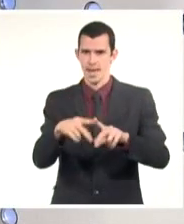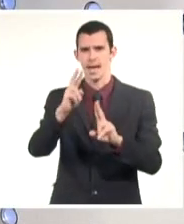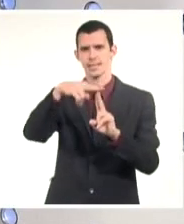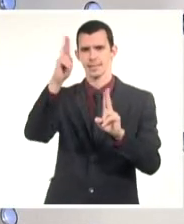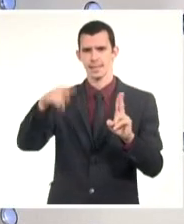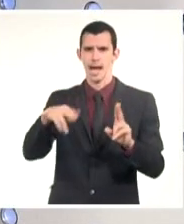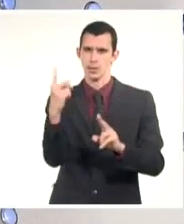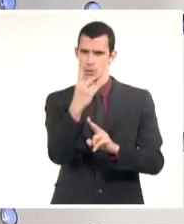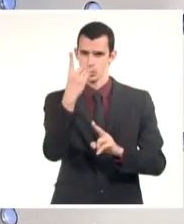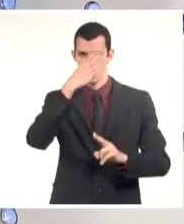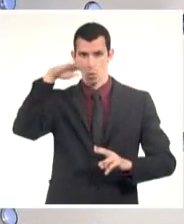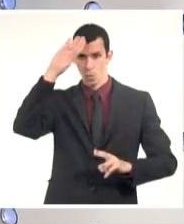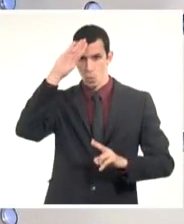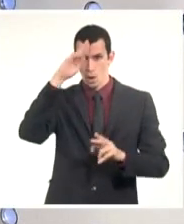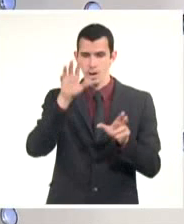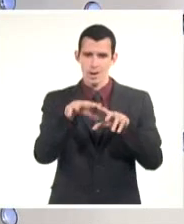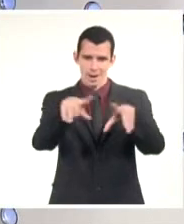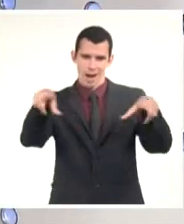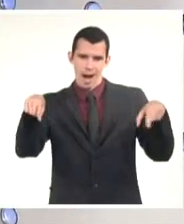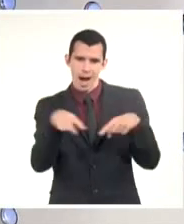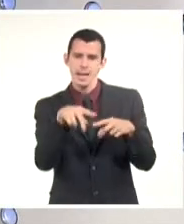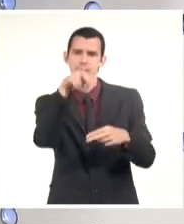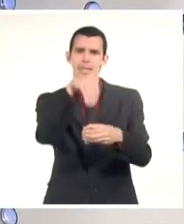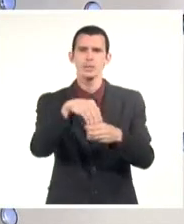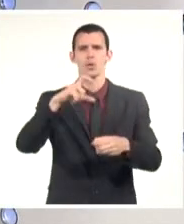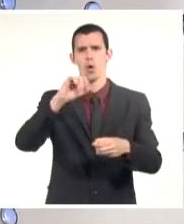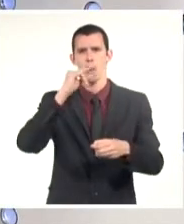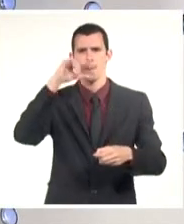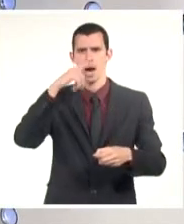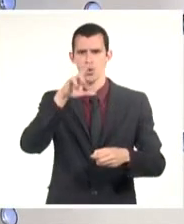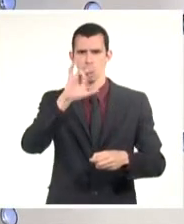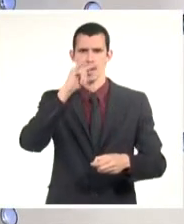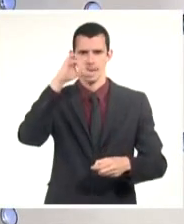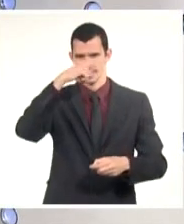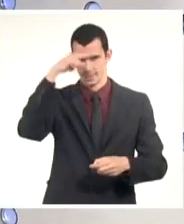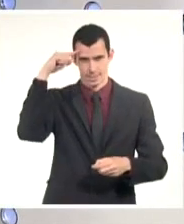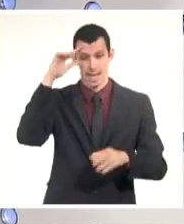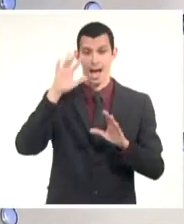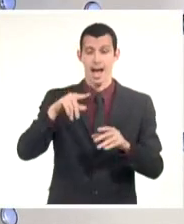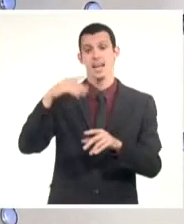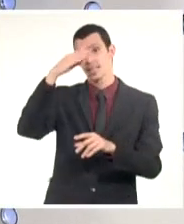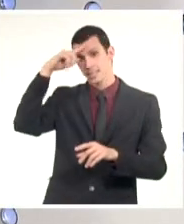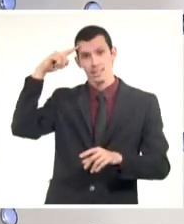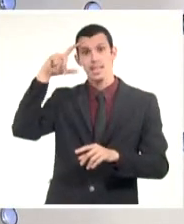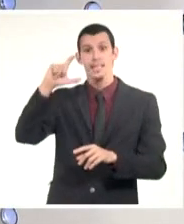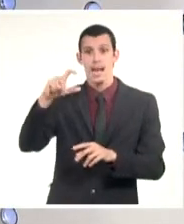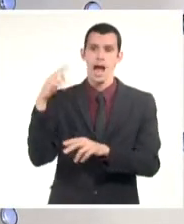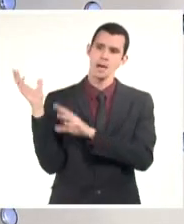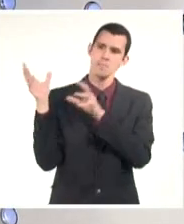Teatro Nacional de Cuba. Entre sus invitados estarán La Leña del Humor de Santa Clara, Punto y